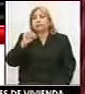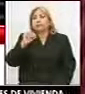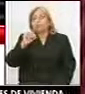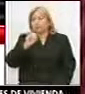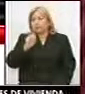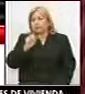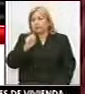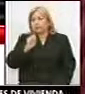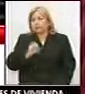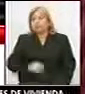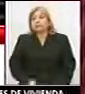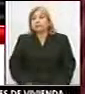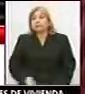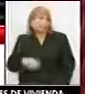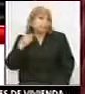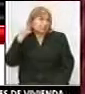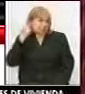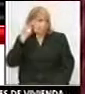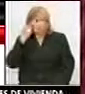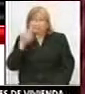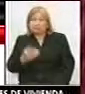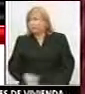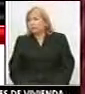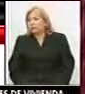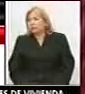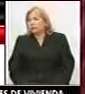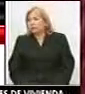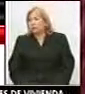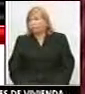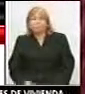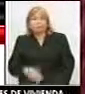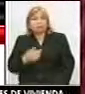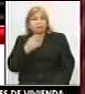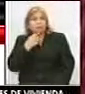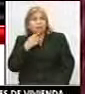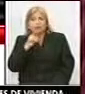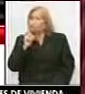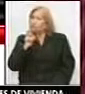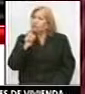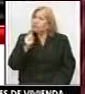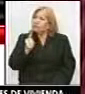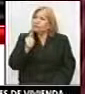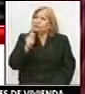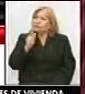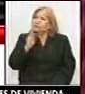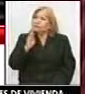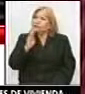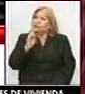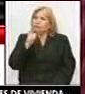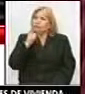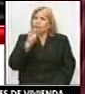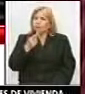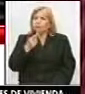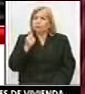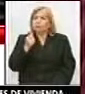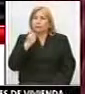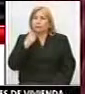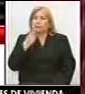su contrincante político, ¿no? ¿Víctor Álvarez Rodríguez? Víctor lo conocí también